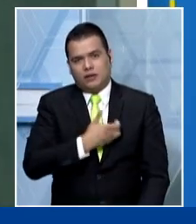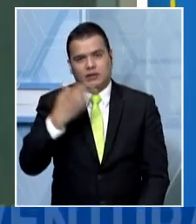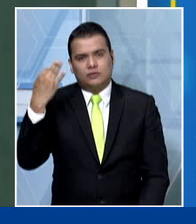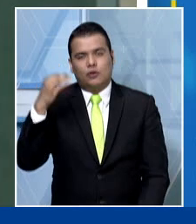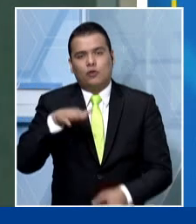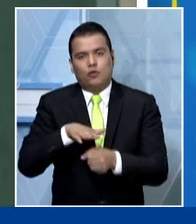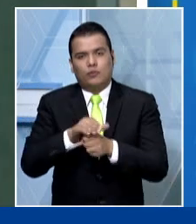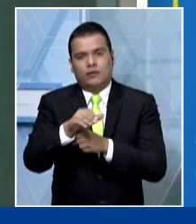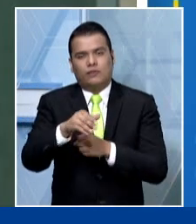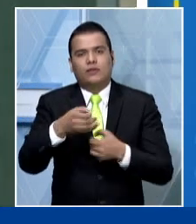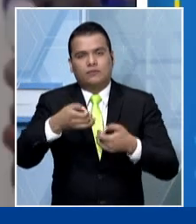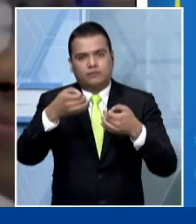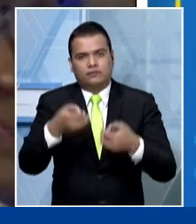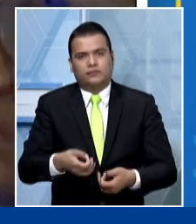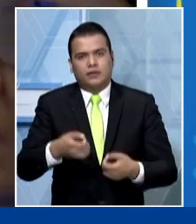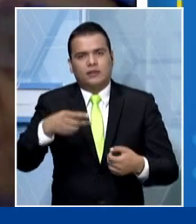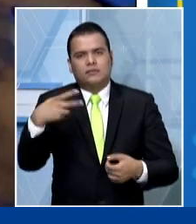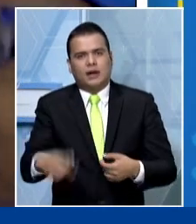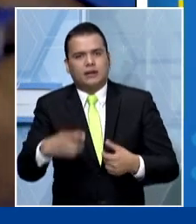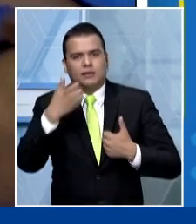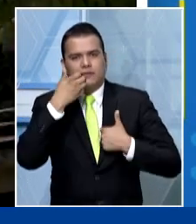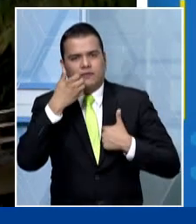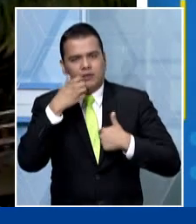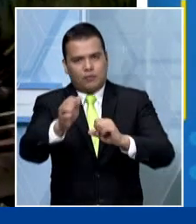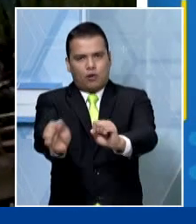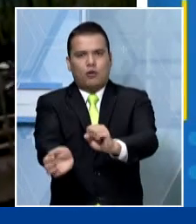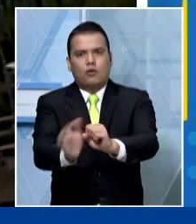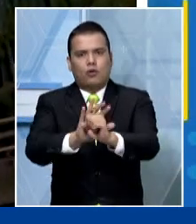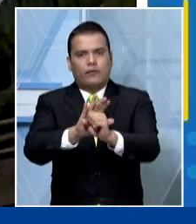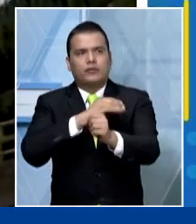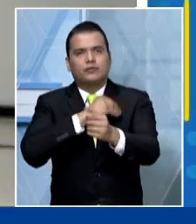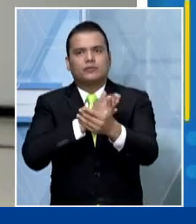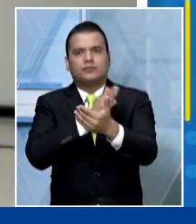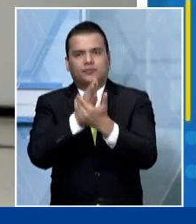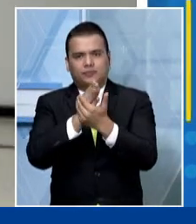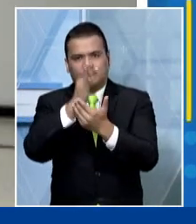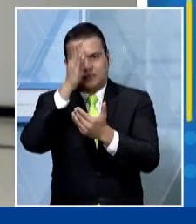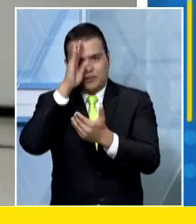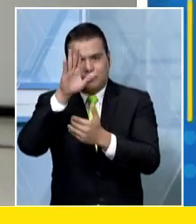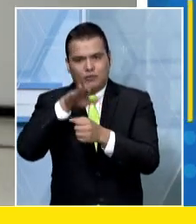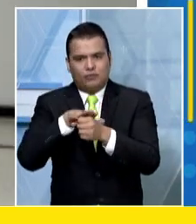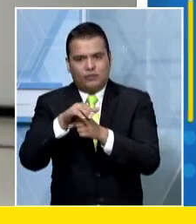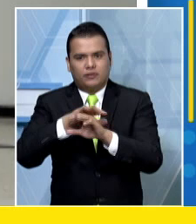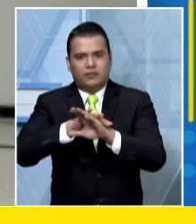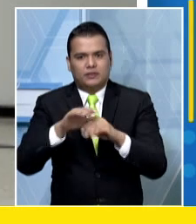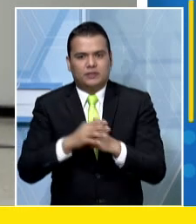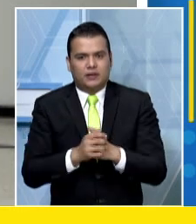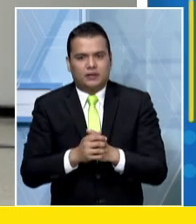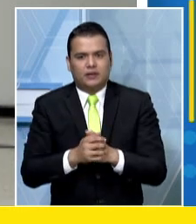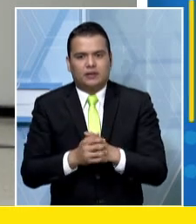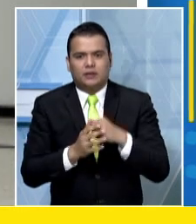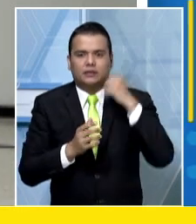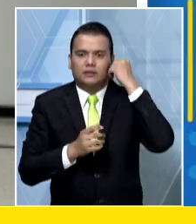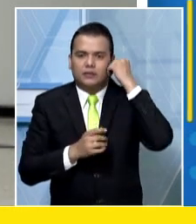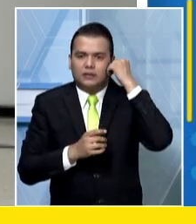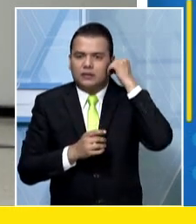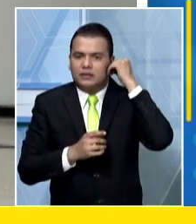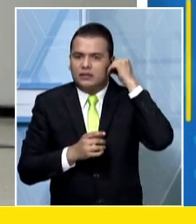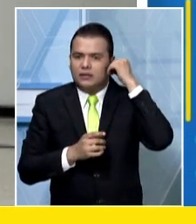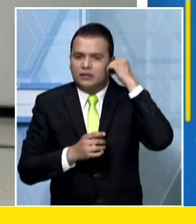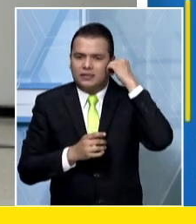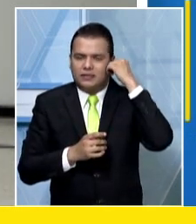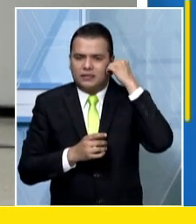presentó los primeros síntomas y por eso consulte una del hospital local respiratorio